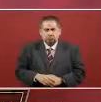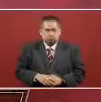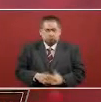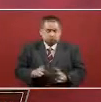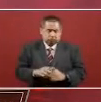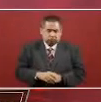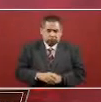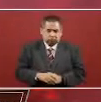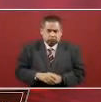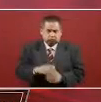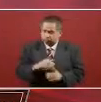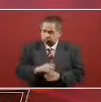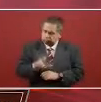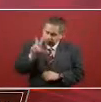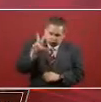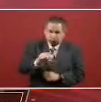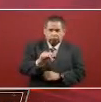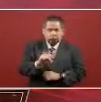De manera categórica,